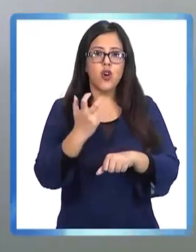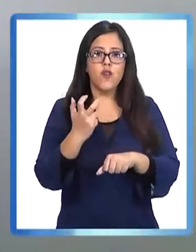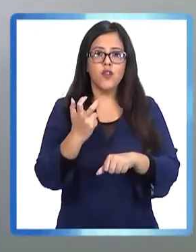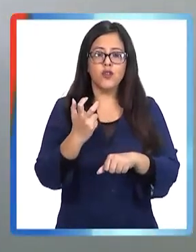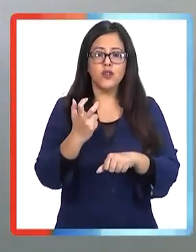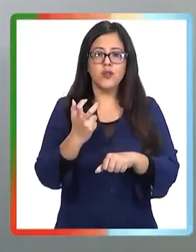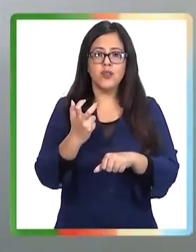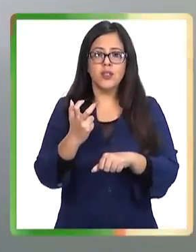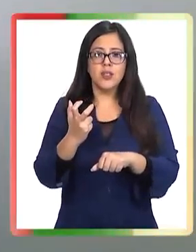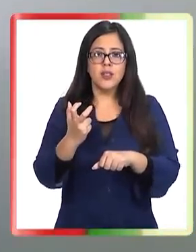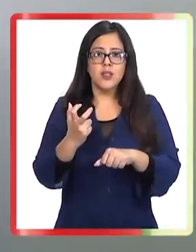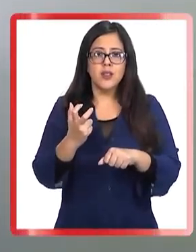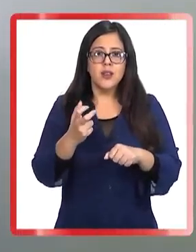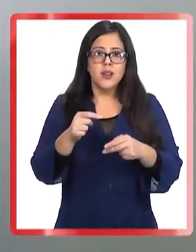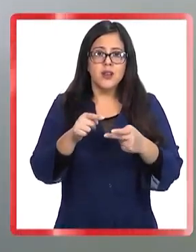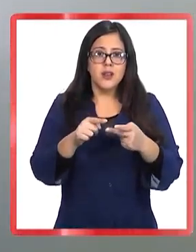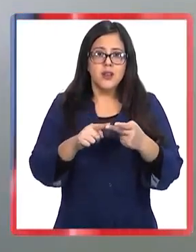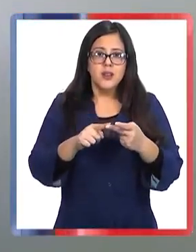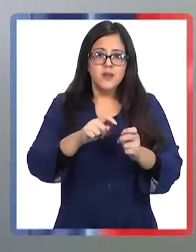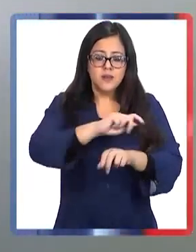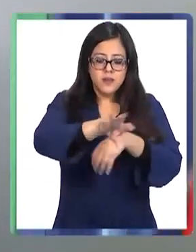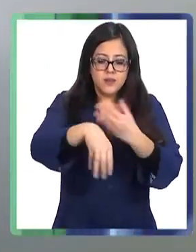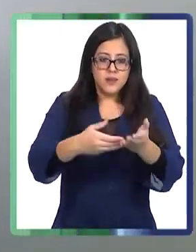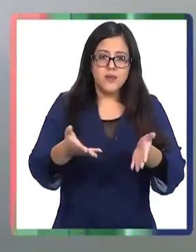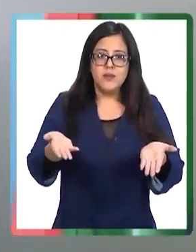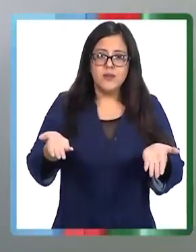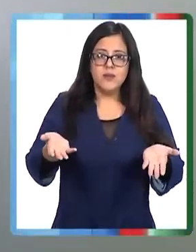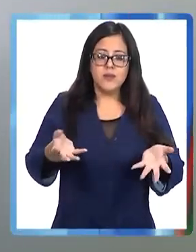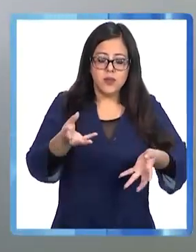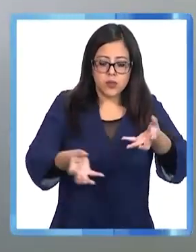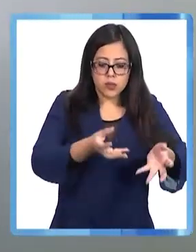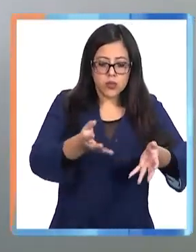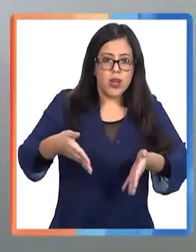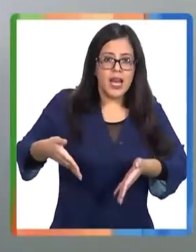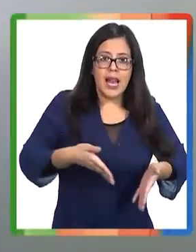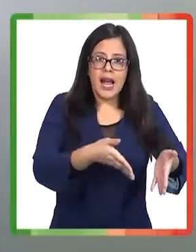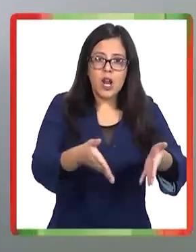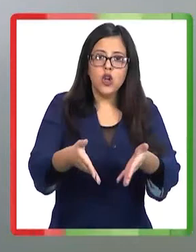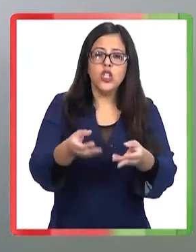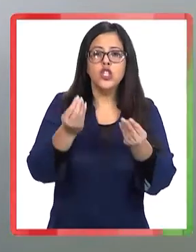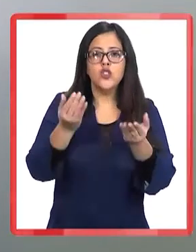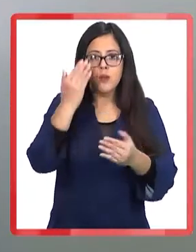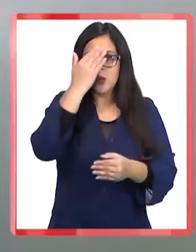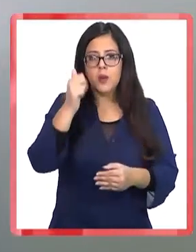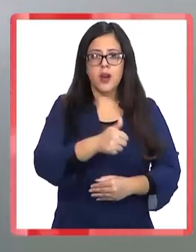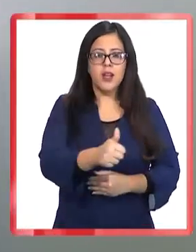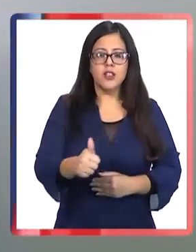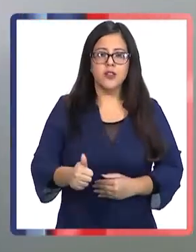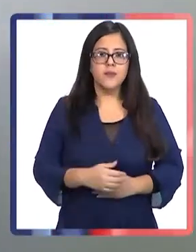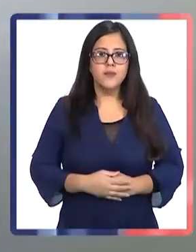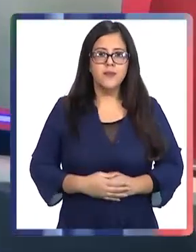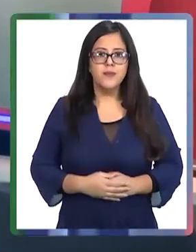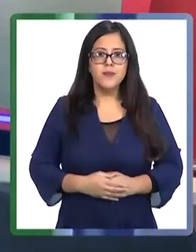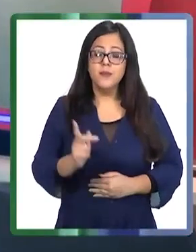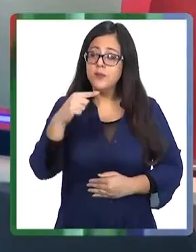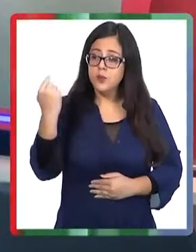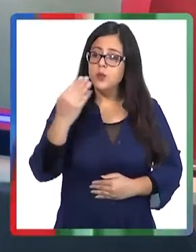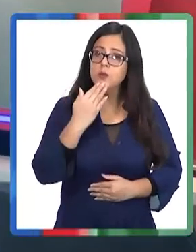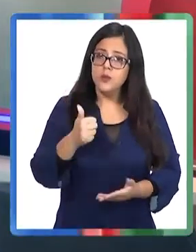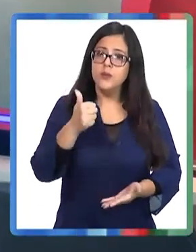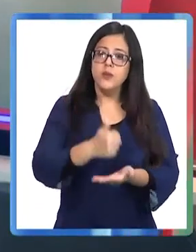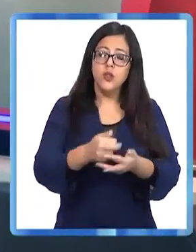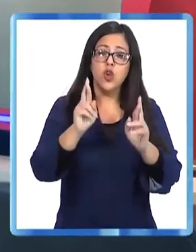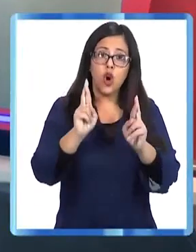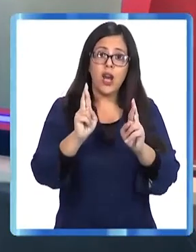robos, de asaltos, de barricadas en las rutas, lo cual claramente nos tiene muy preocupados a todos. Y a nosotros